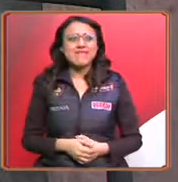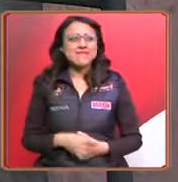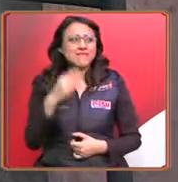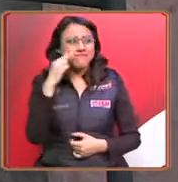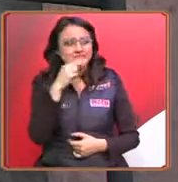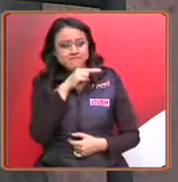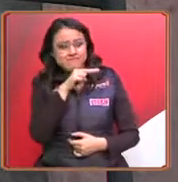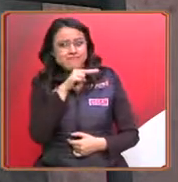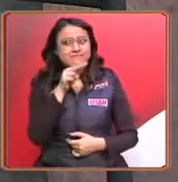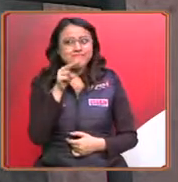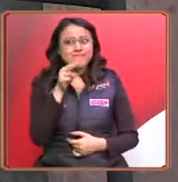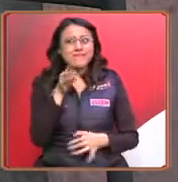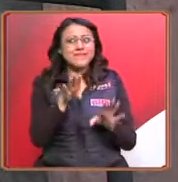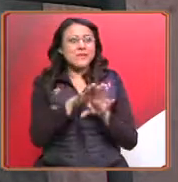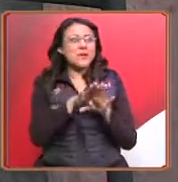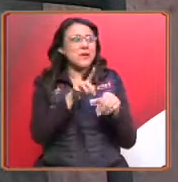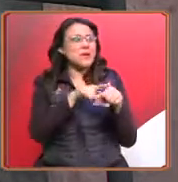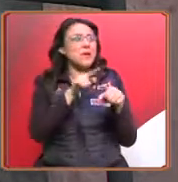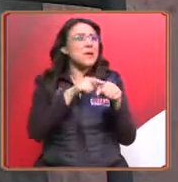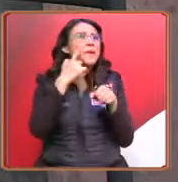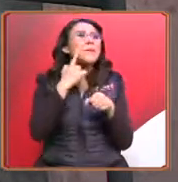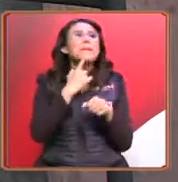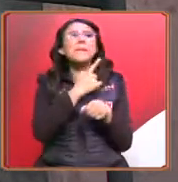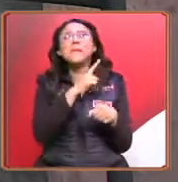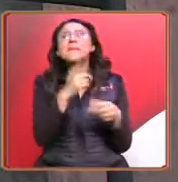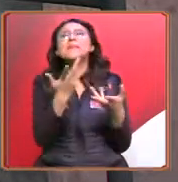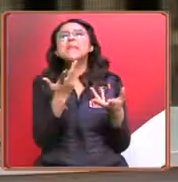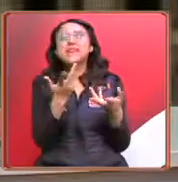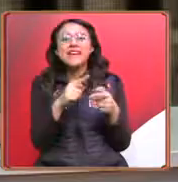Te queda bien solamente que me ponga güero de ojos azules.